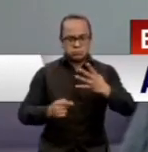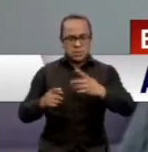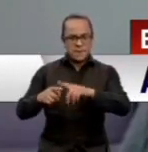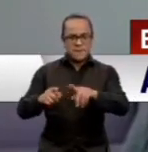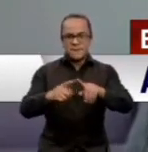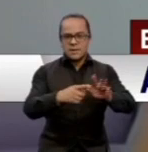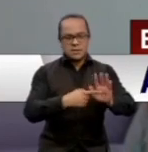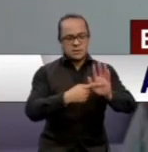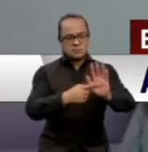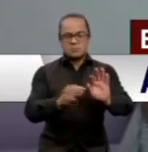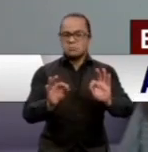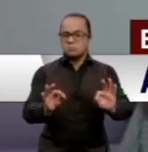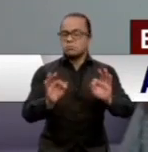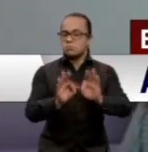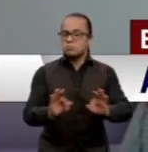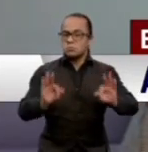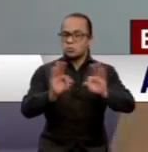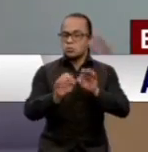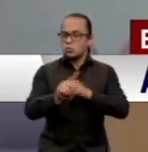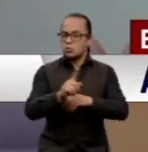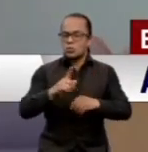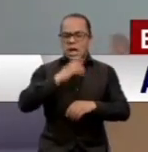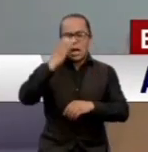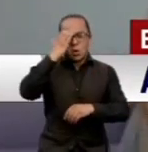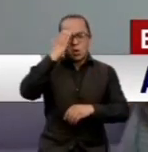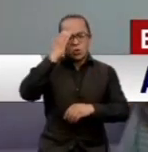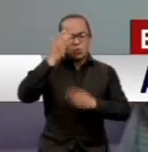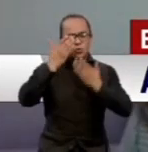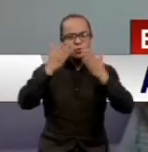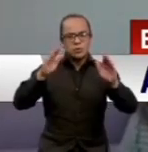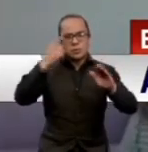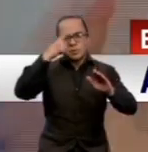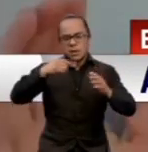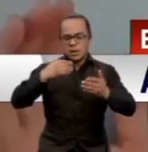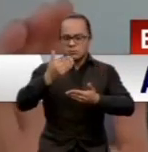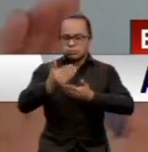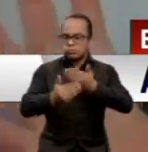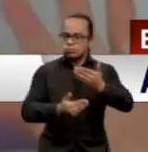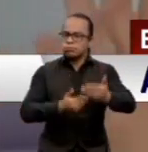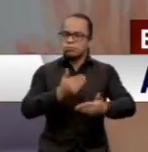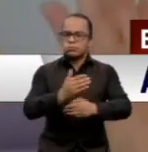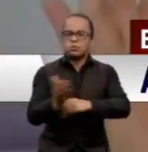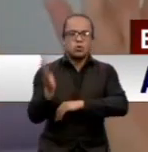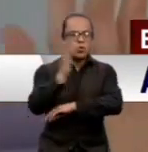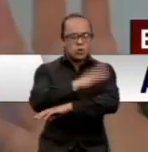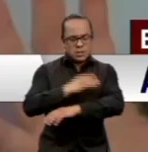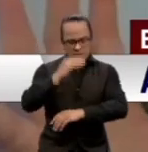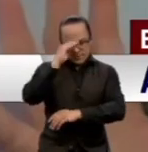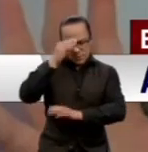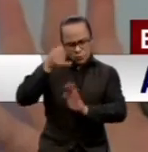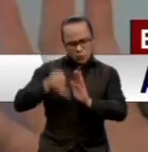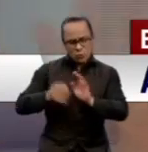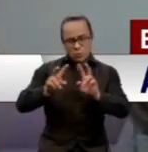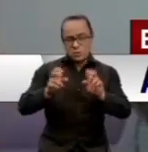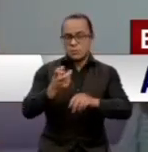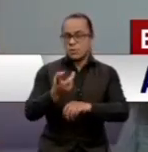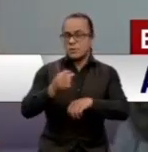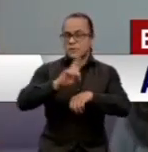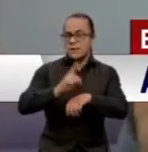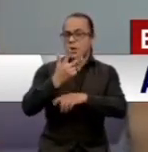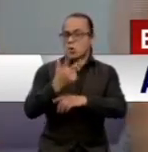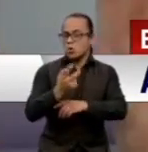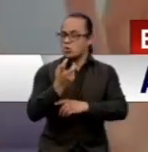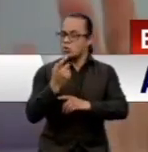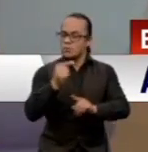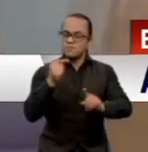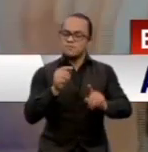algo que vale la pena cobrar la conciencia, pero para resolverlo a lo largo del día, ¿no? Si, que para algo sirve el 8 sea para eso